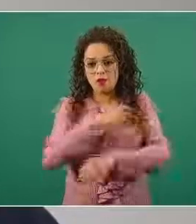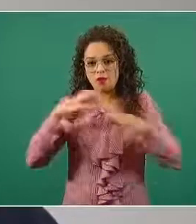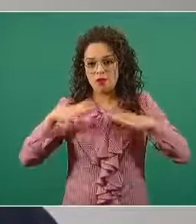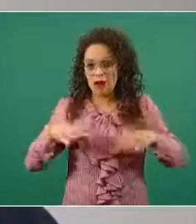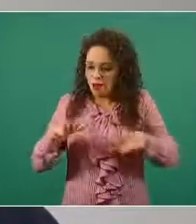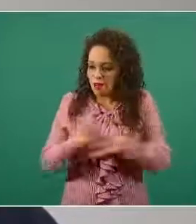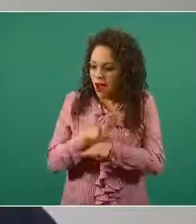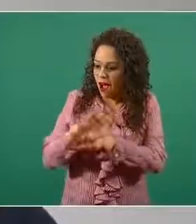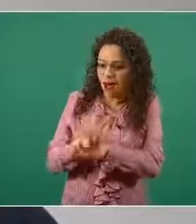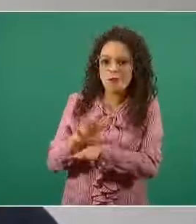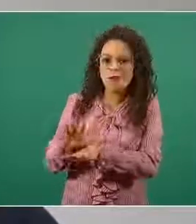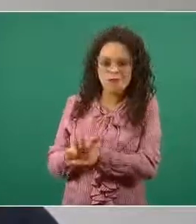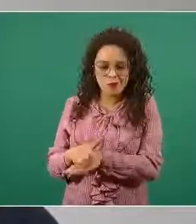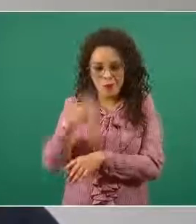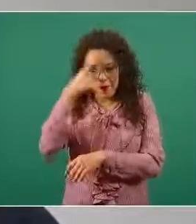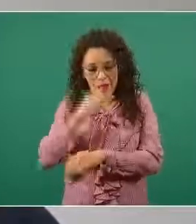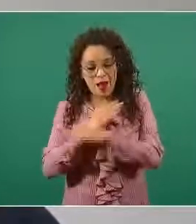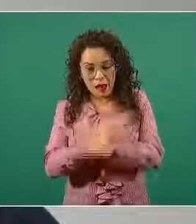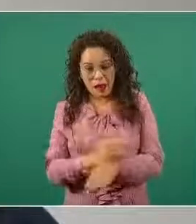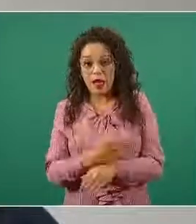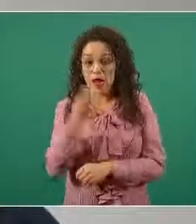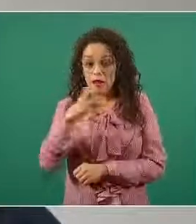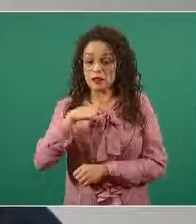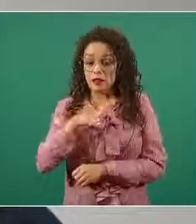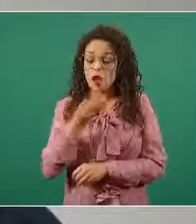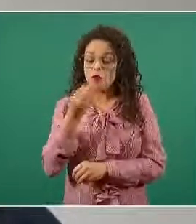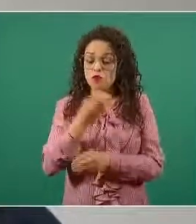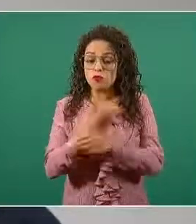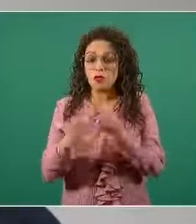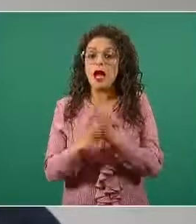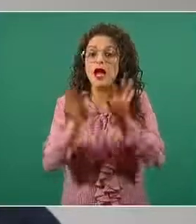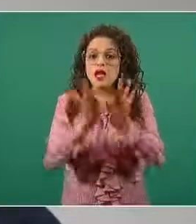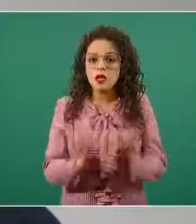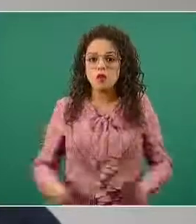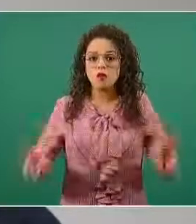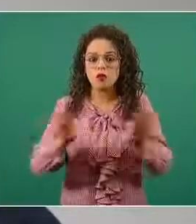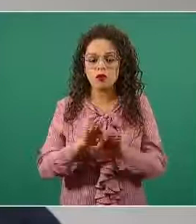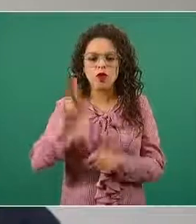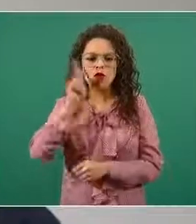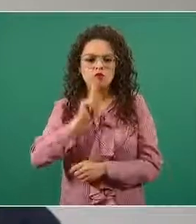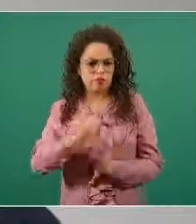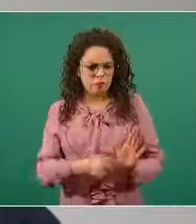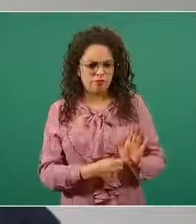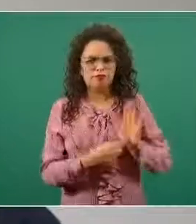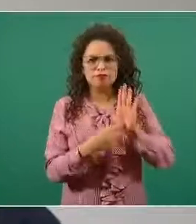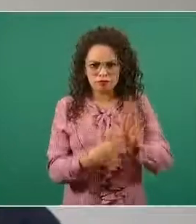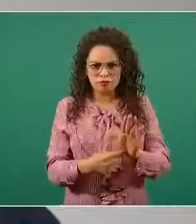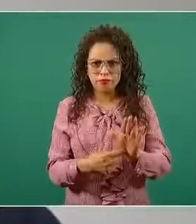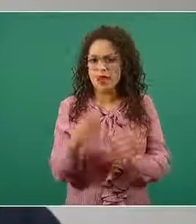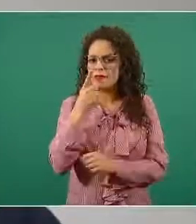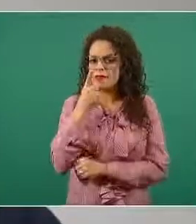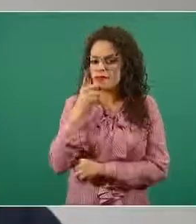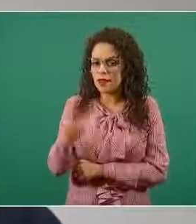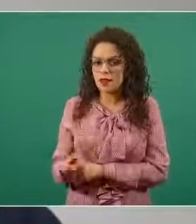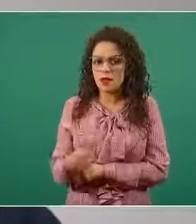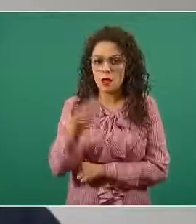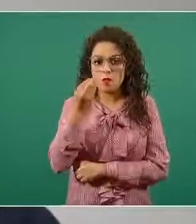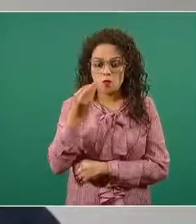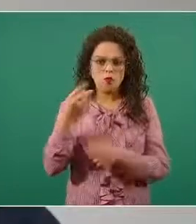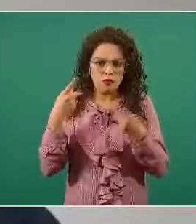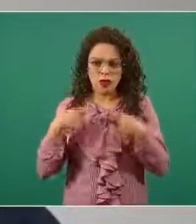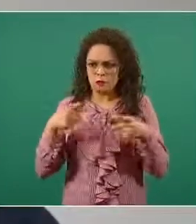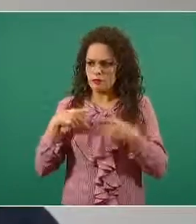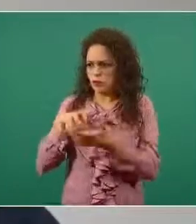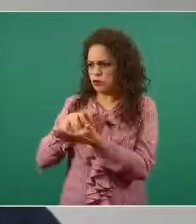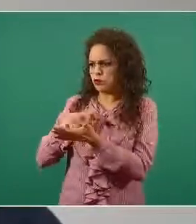hay datos preliminares importantes que han evidenciado que muchas personas con la aplicación de una